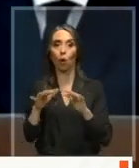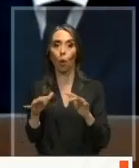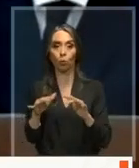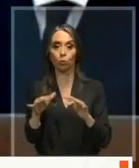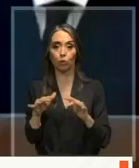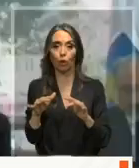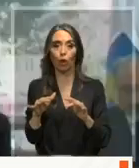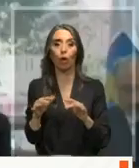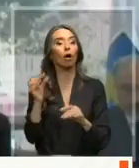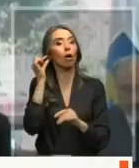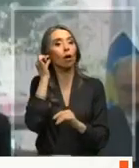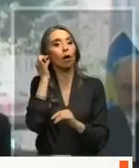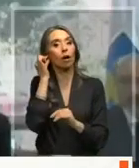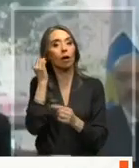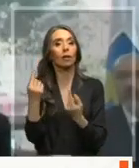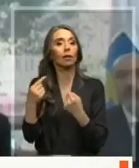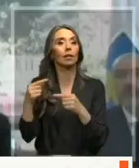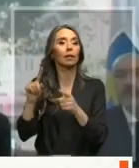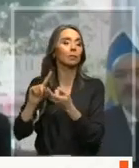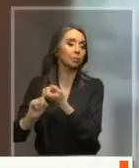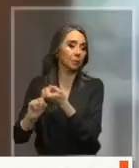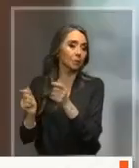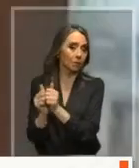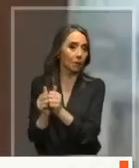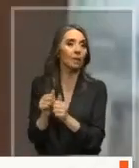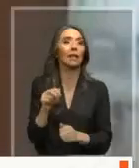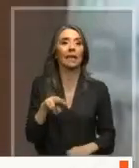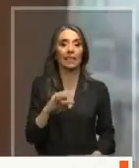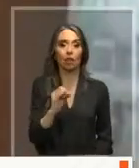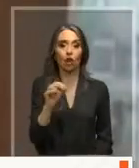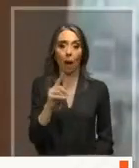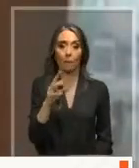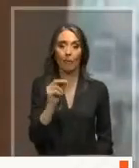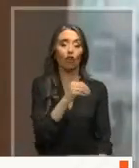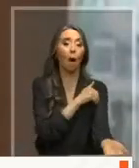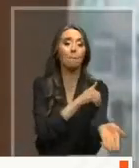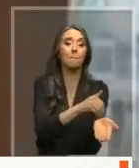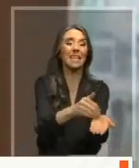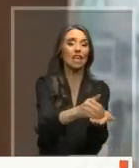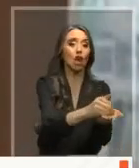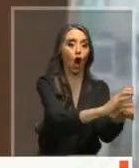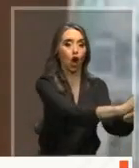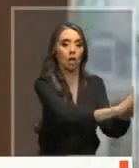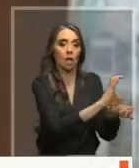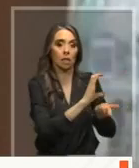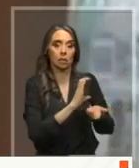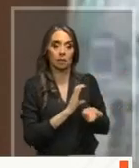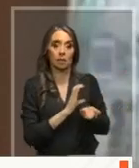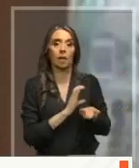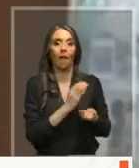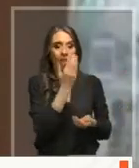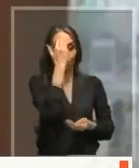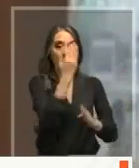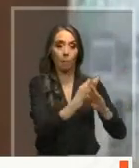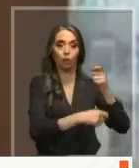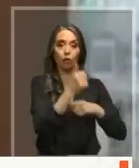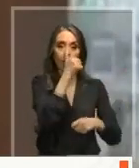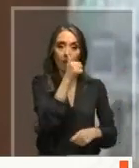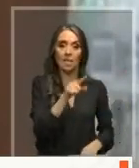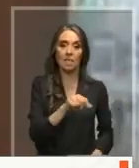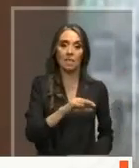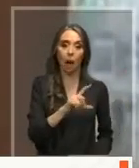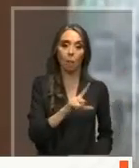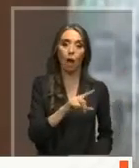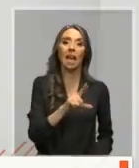y su compañera. Según la fiscalía, Nicolás Petro recibió altas sumas de dinero del conocido narco Samuel Santander